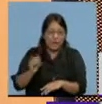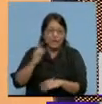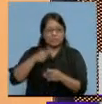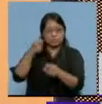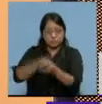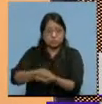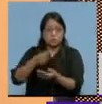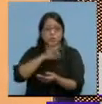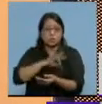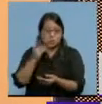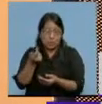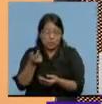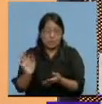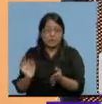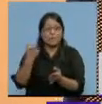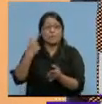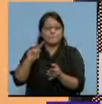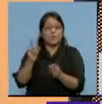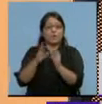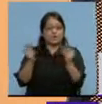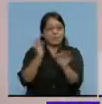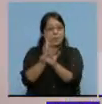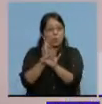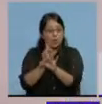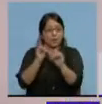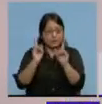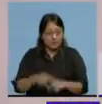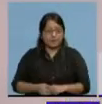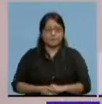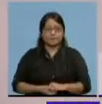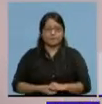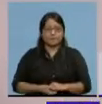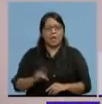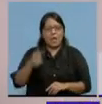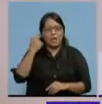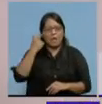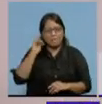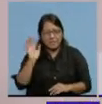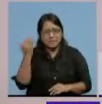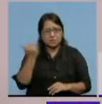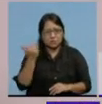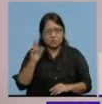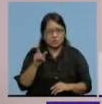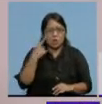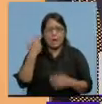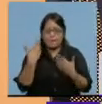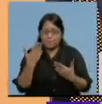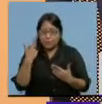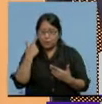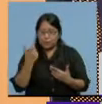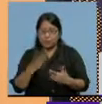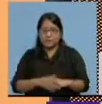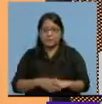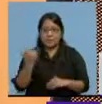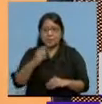ciudadanía plena a partir de su terminalidad educativa. ¿Esto les ha permitido detectar cooperativas, por ejemplo? Así es. Muchos de